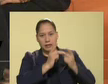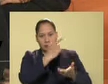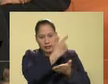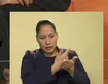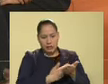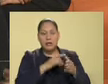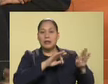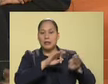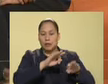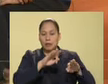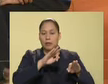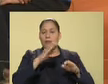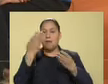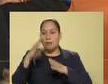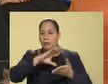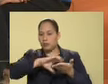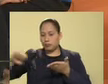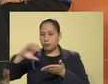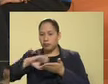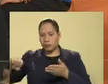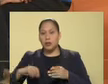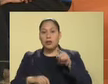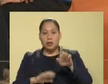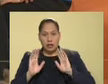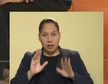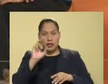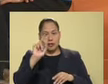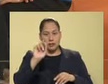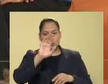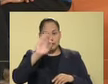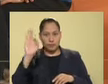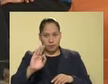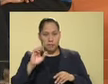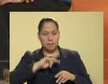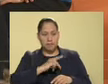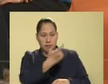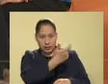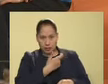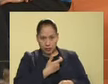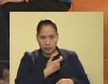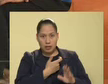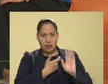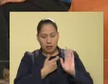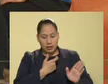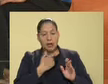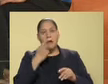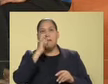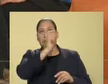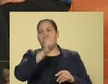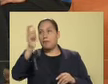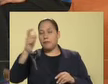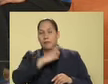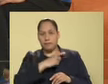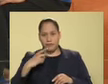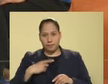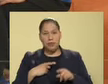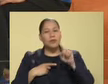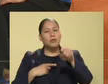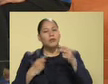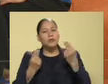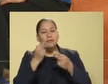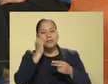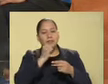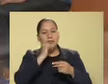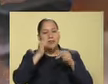comentado aquí, si tú ya tienes el 30% de tu salario destinado al pago de deudas, debes de tener mucho